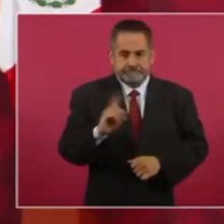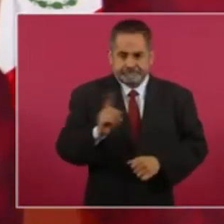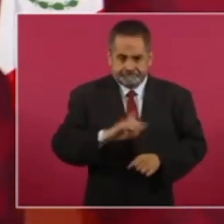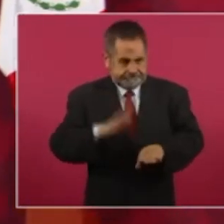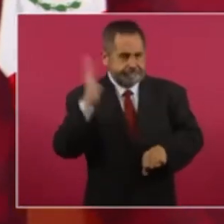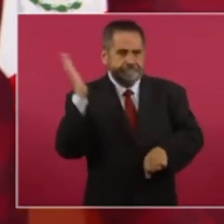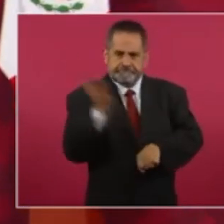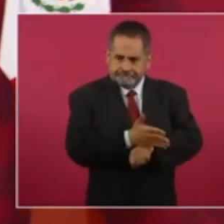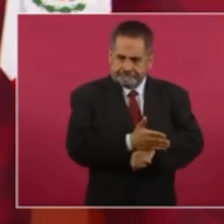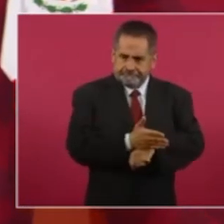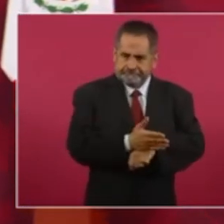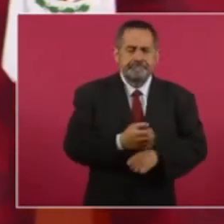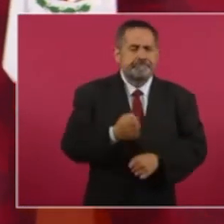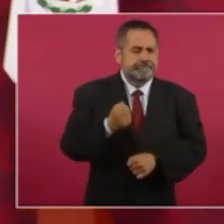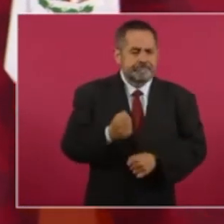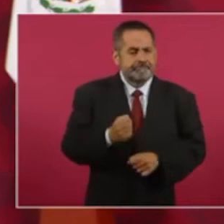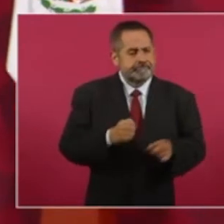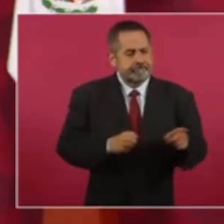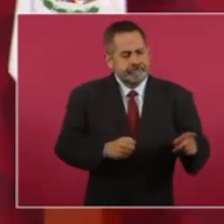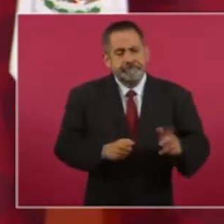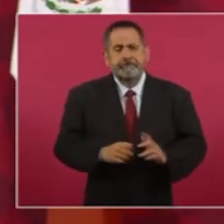estamos